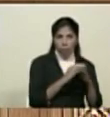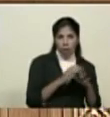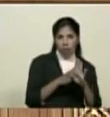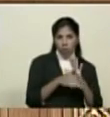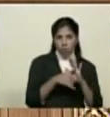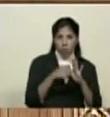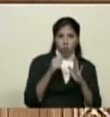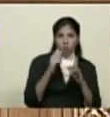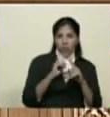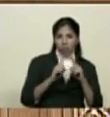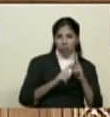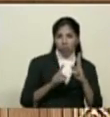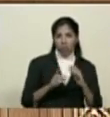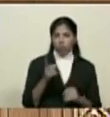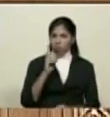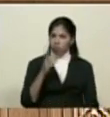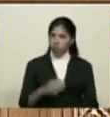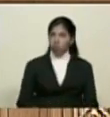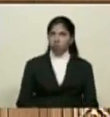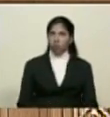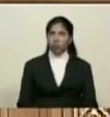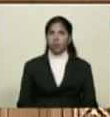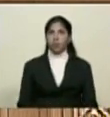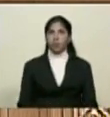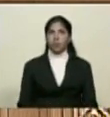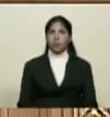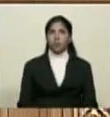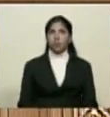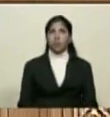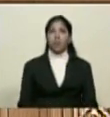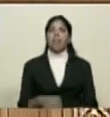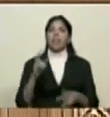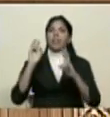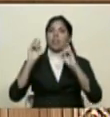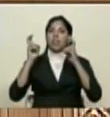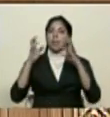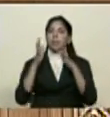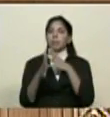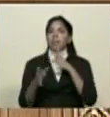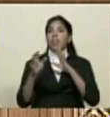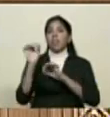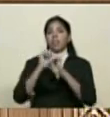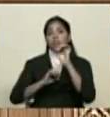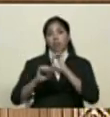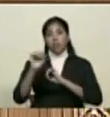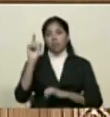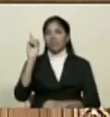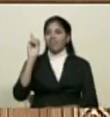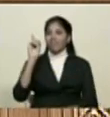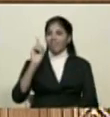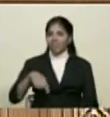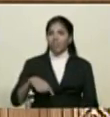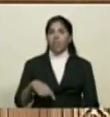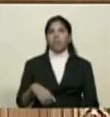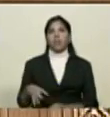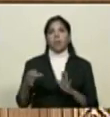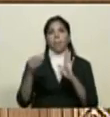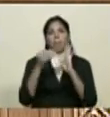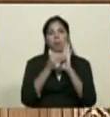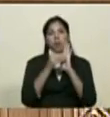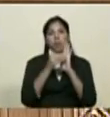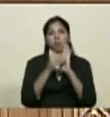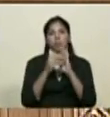delinquir. Entonces obviamente que el tema de la defensa del pueblo, de la nación, pasa también por la defensa